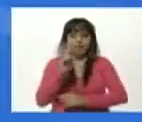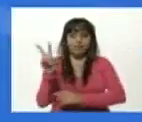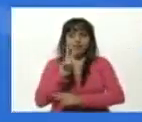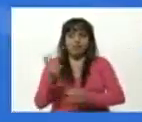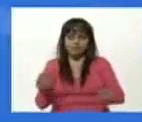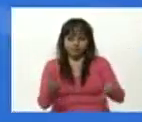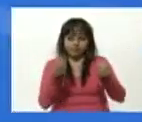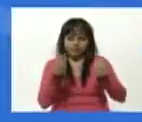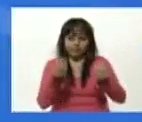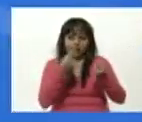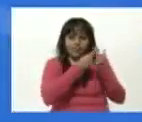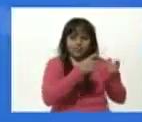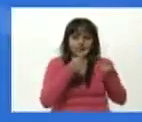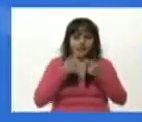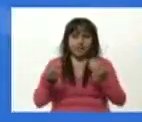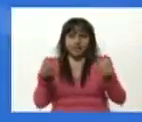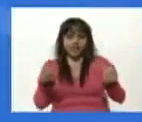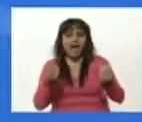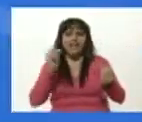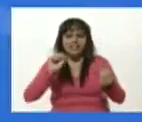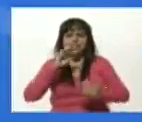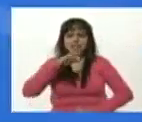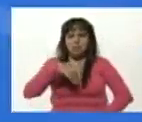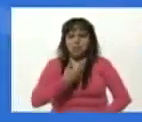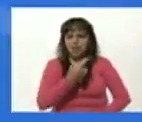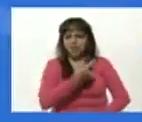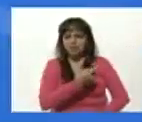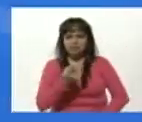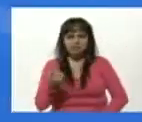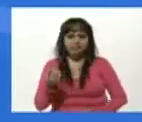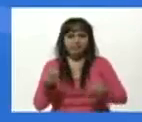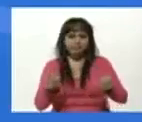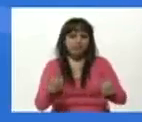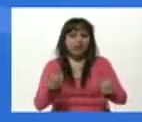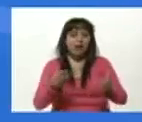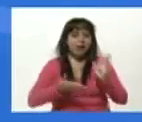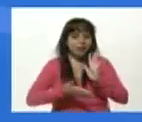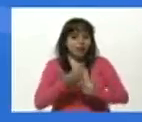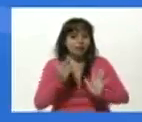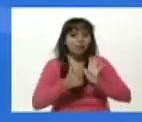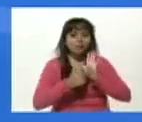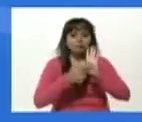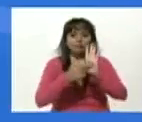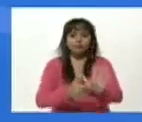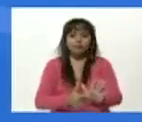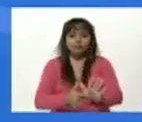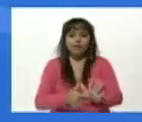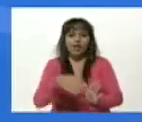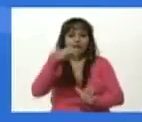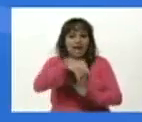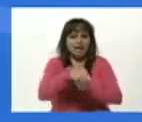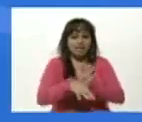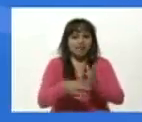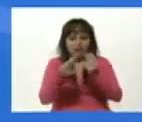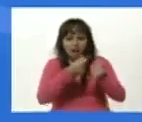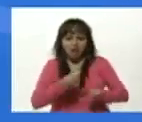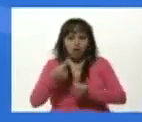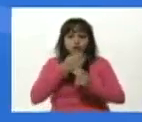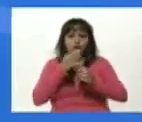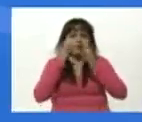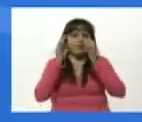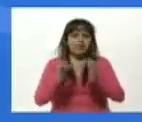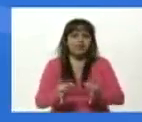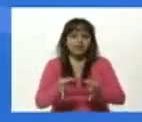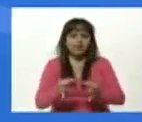miren. Sí se puede. Vamos a imponernos con la producción de la economía real